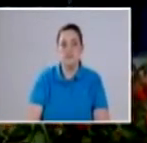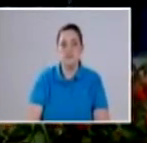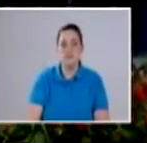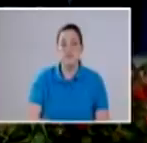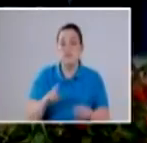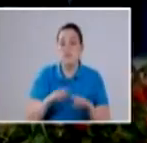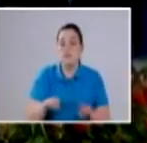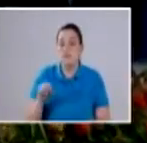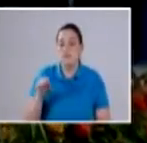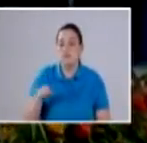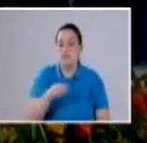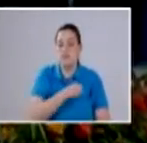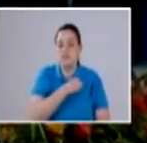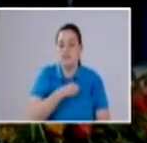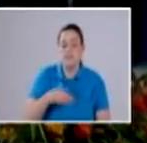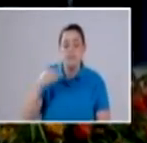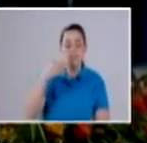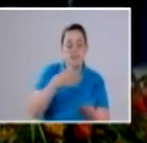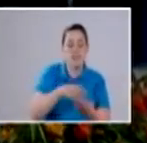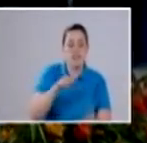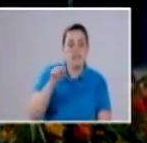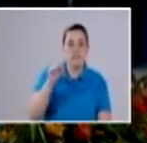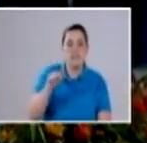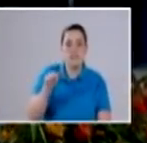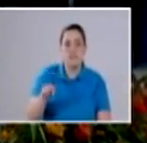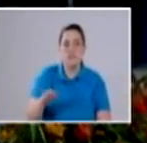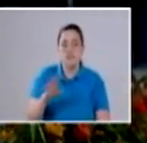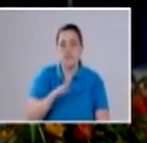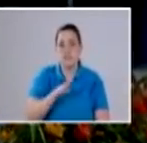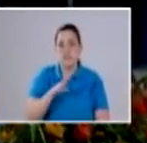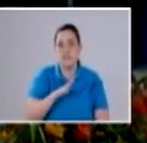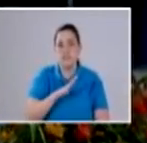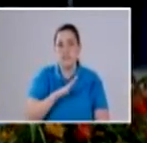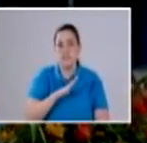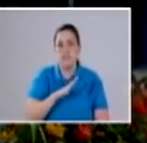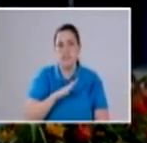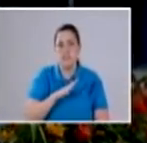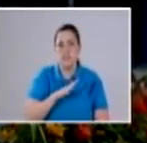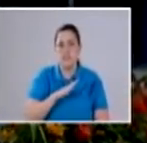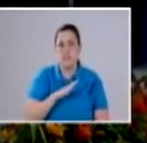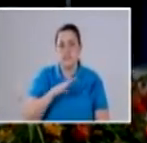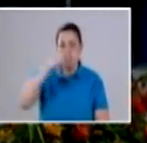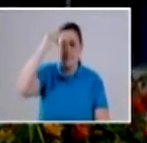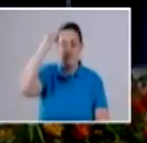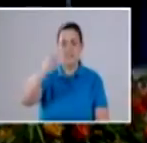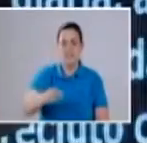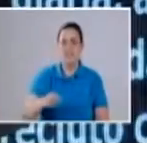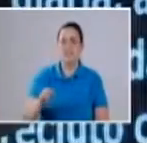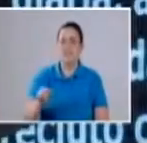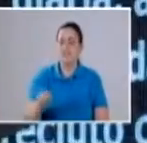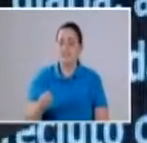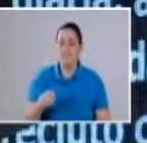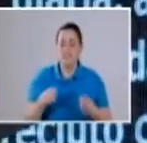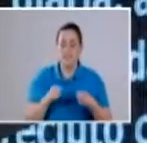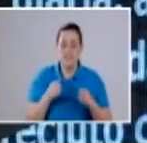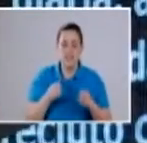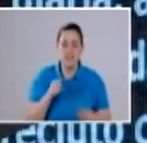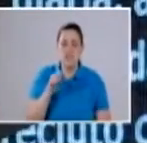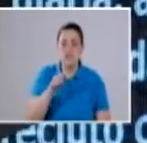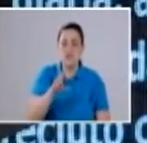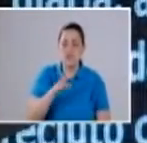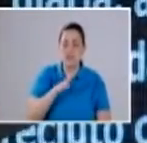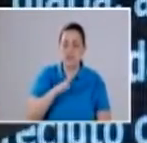quiere llegar a esto, sí se va a tener que enfrentar y va a decir, no, yo tengo que definirme quién es lo que voy a hacer. Usted tiene que definirse dónde está,